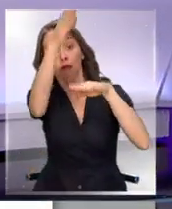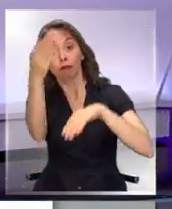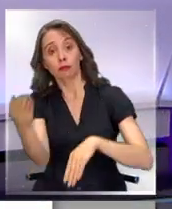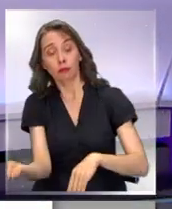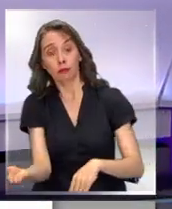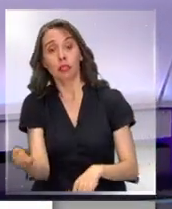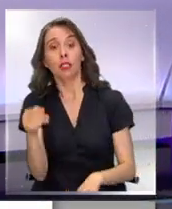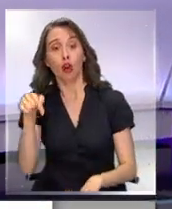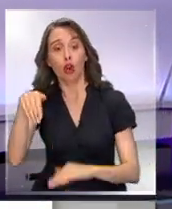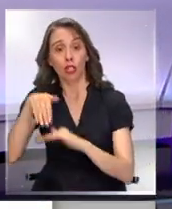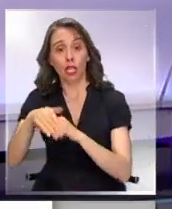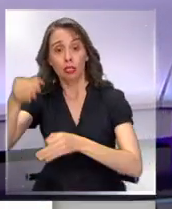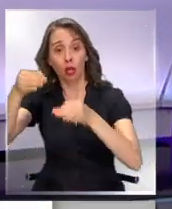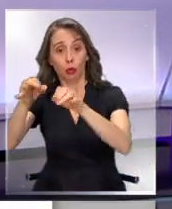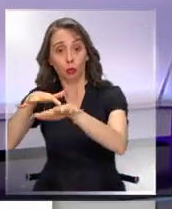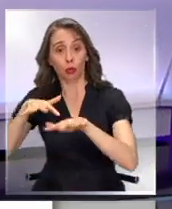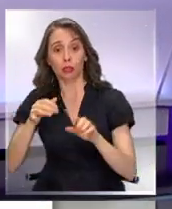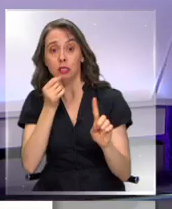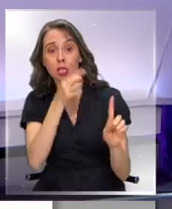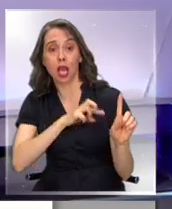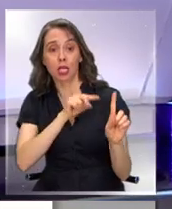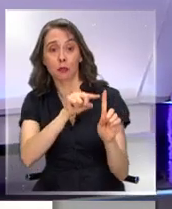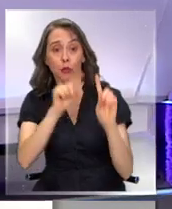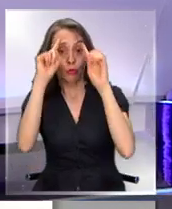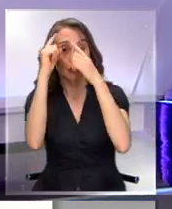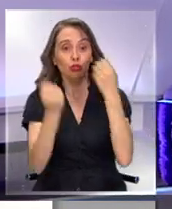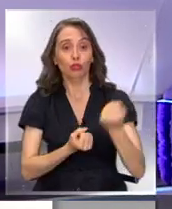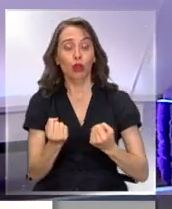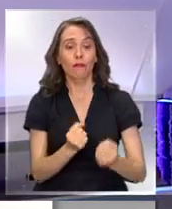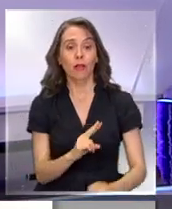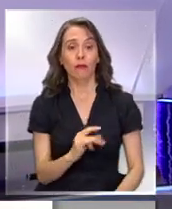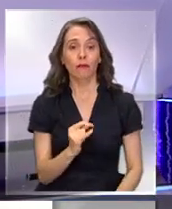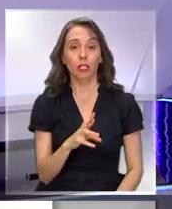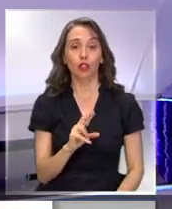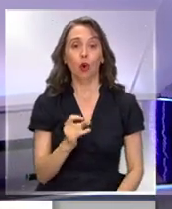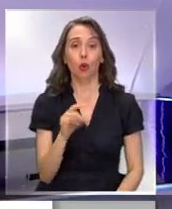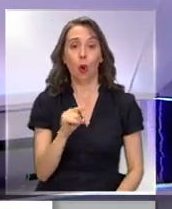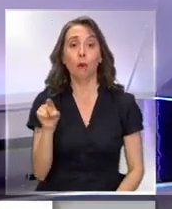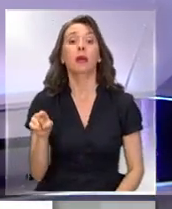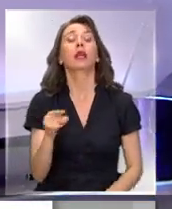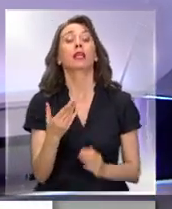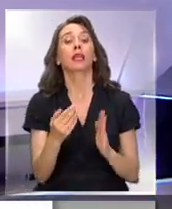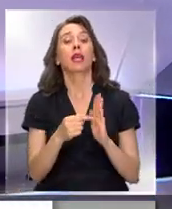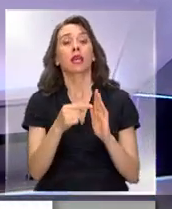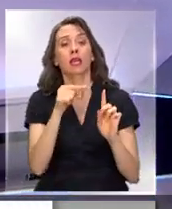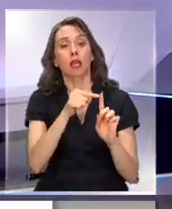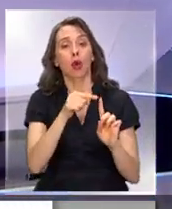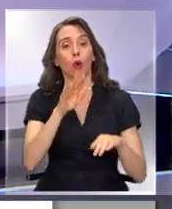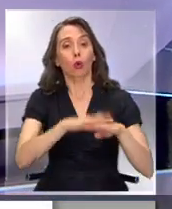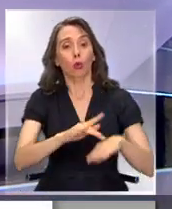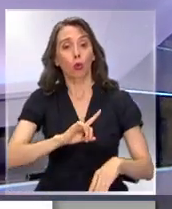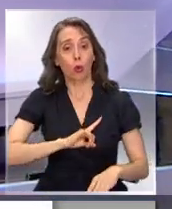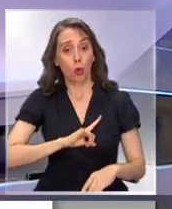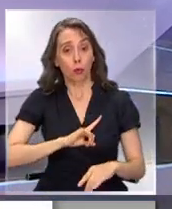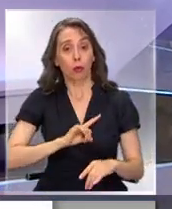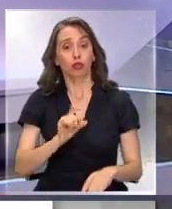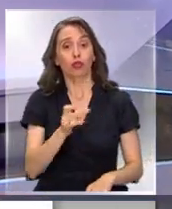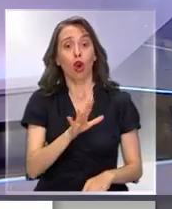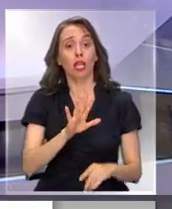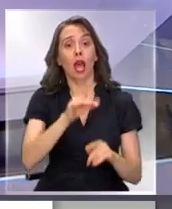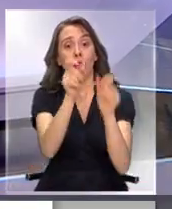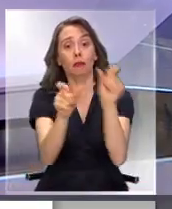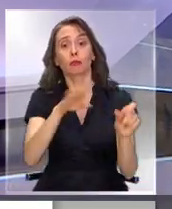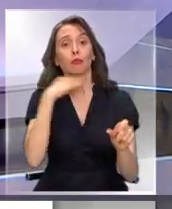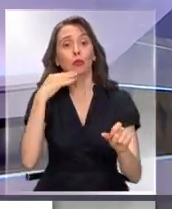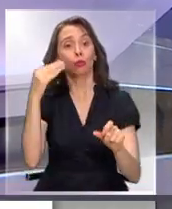durante esta tarde al conductor víctor gómez por la figura de homicidio culposo agravado los detalles de la jornada en el trabajo de maría